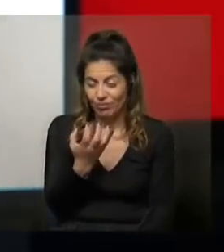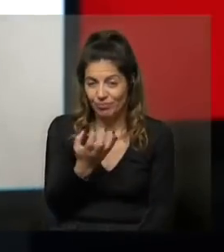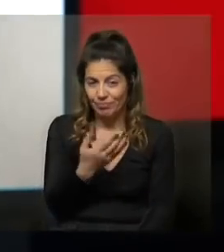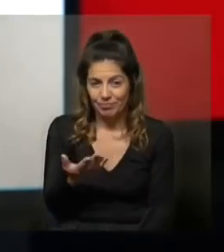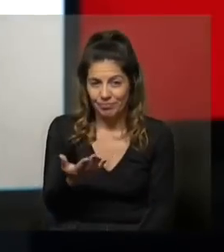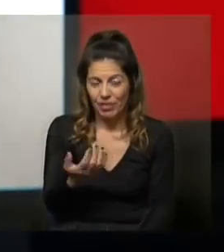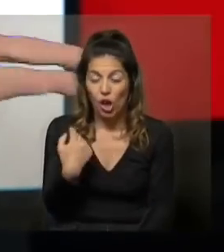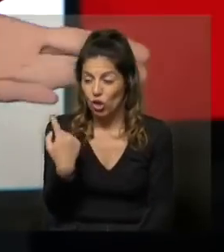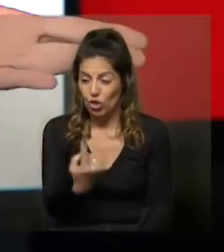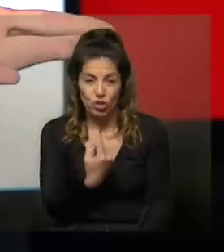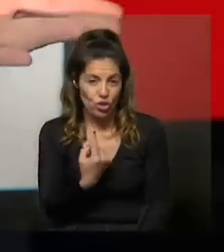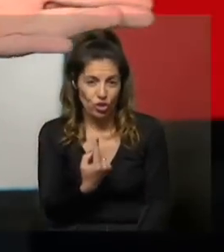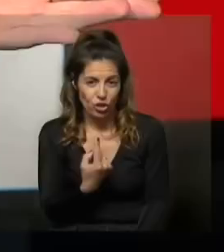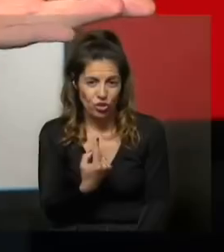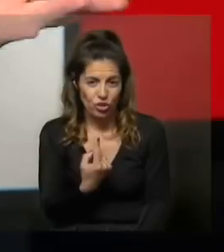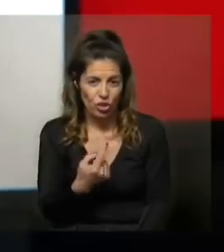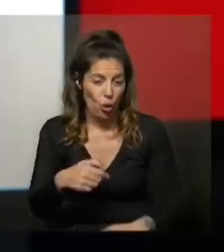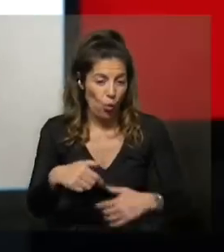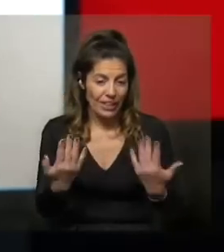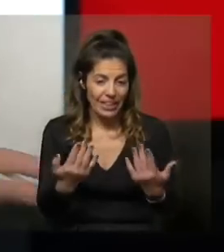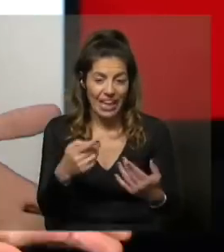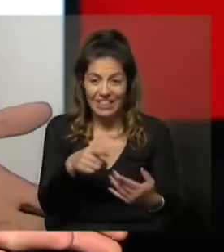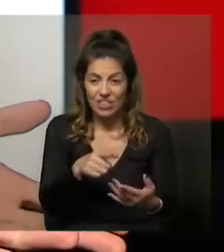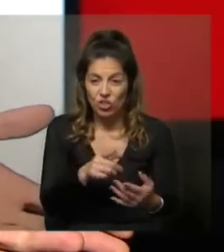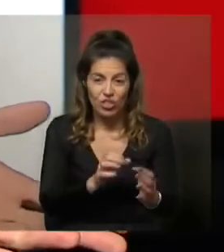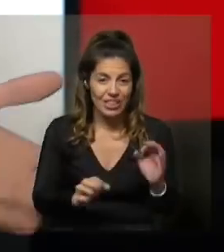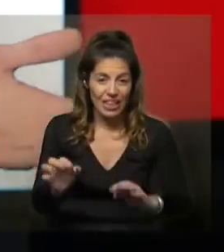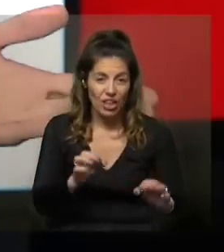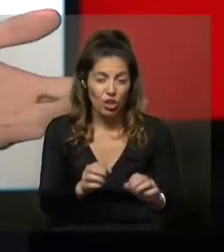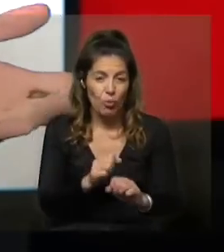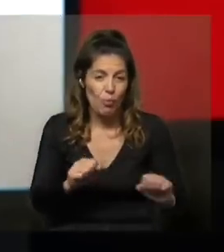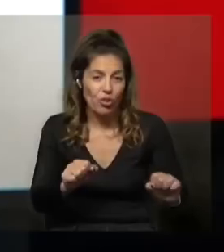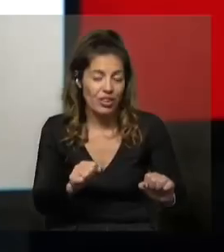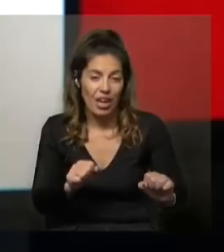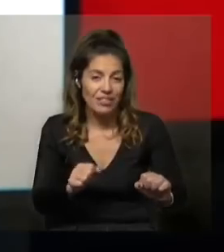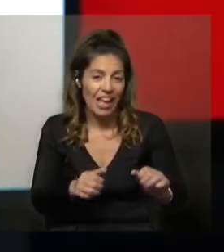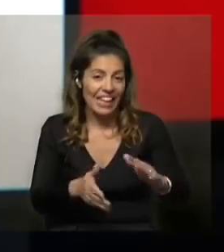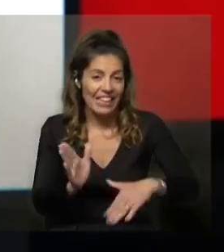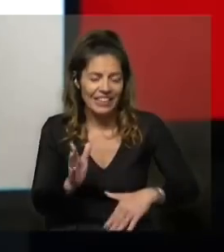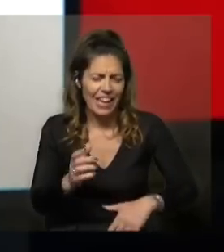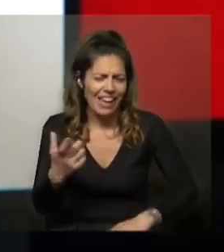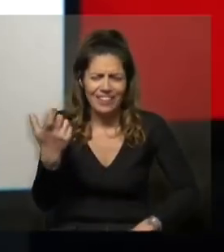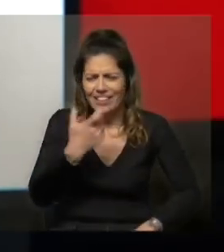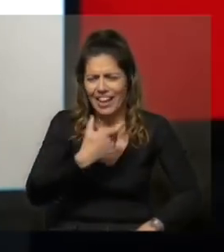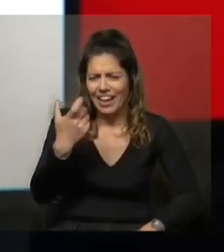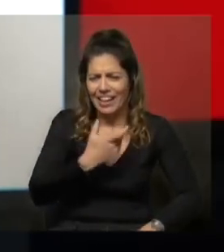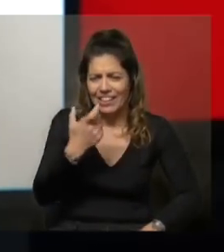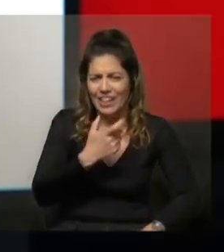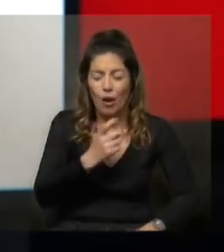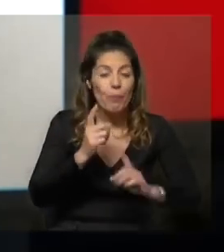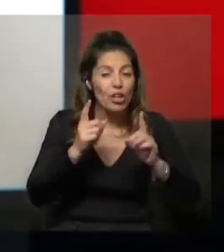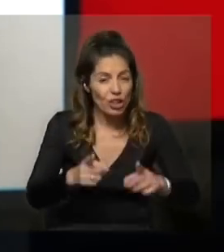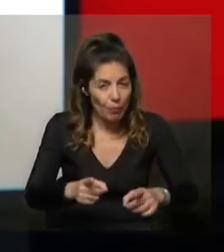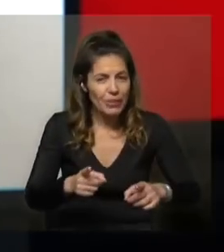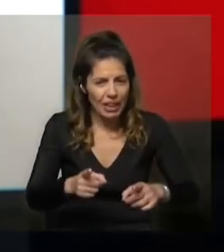nosotros de Cualquiera de esos espectáculos vos te podría salir que te dolía la barriga de reírte pero tarde o temprano encías